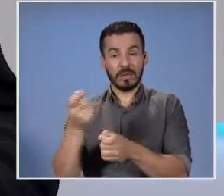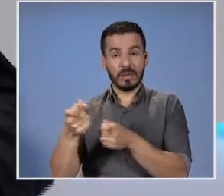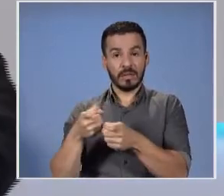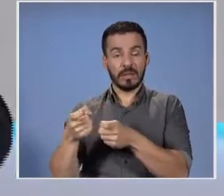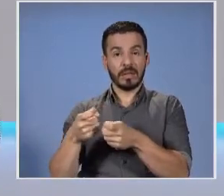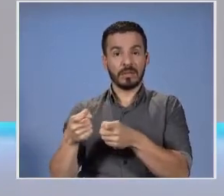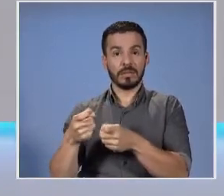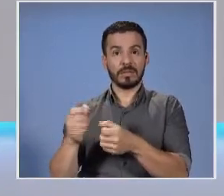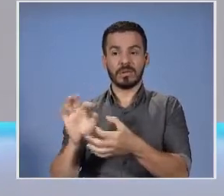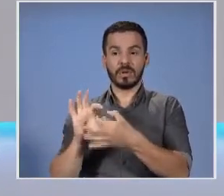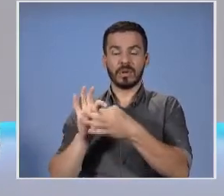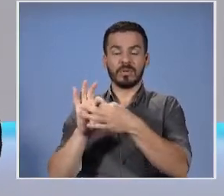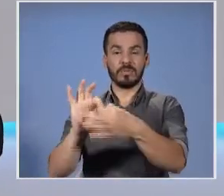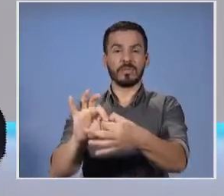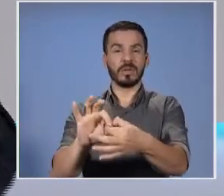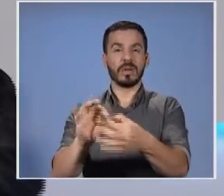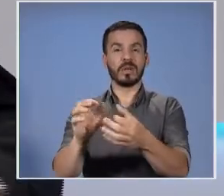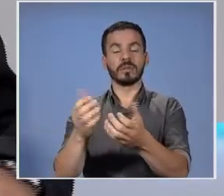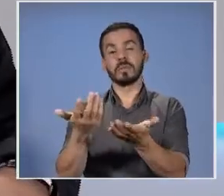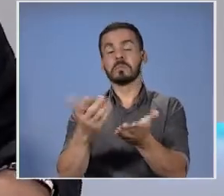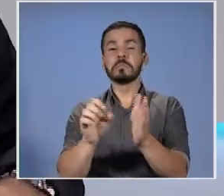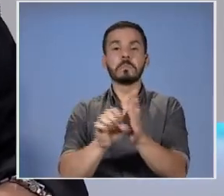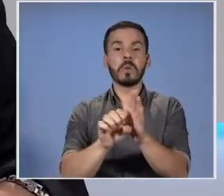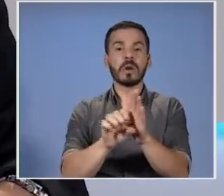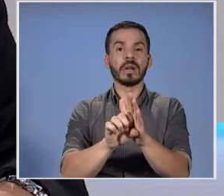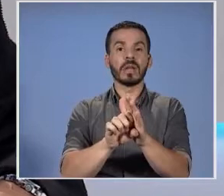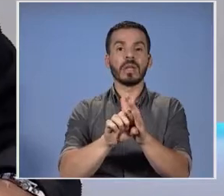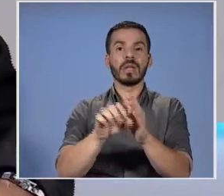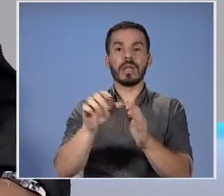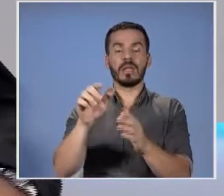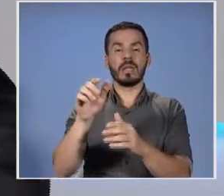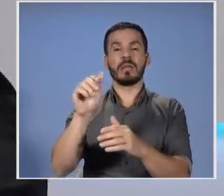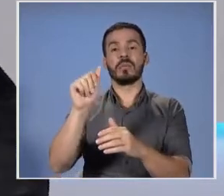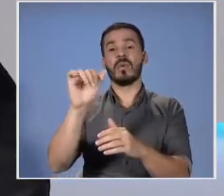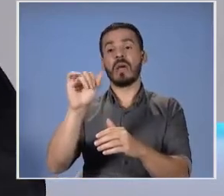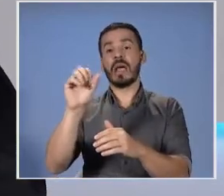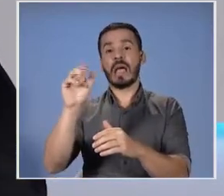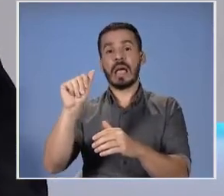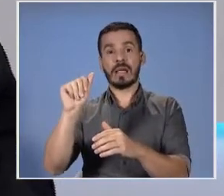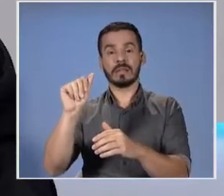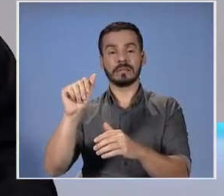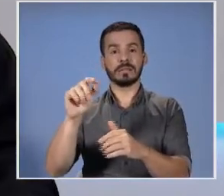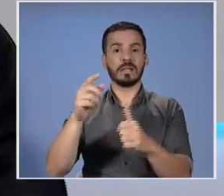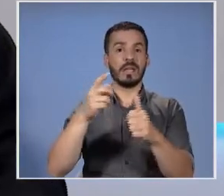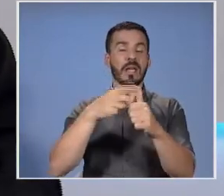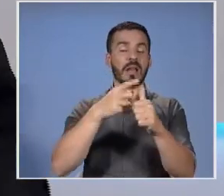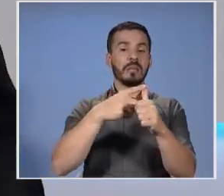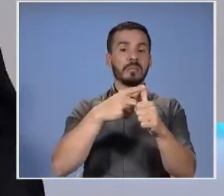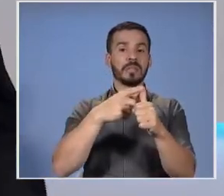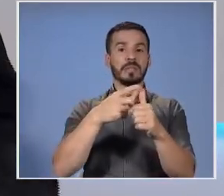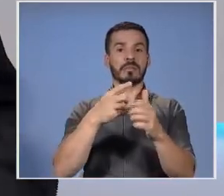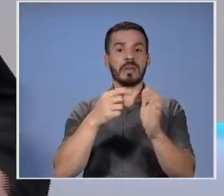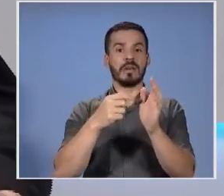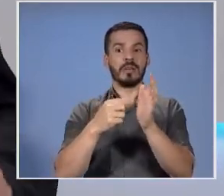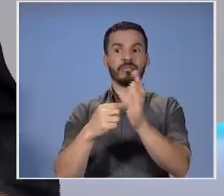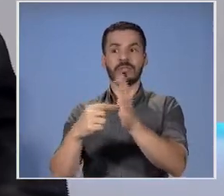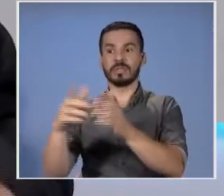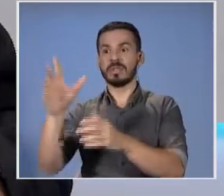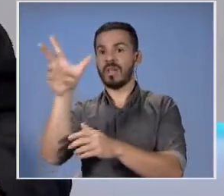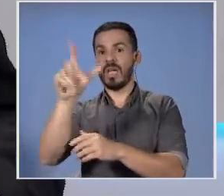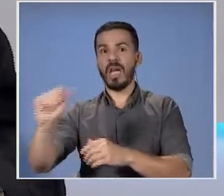administración también los lazos, por ejemplo, en Asia, por ejemplo, la primera representación en África y